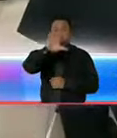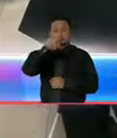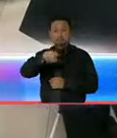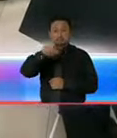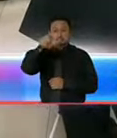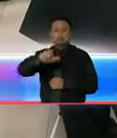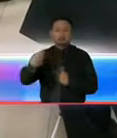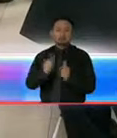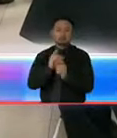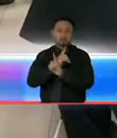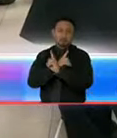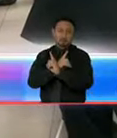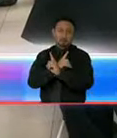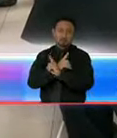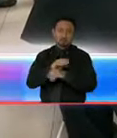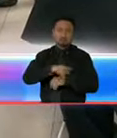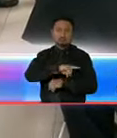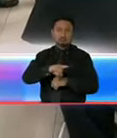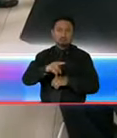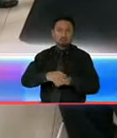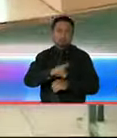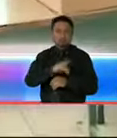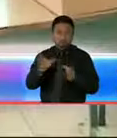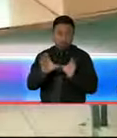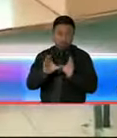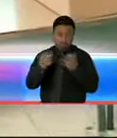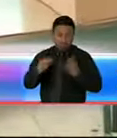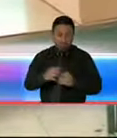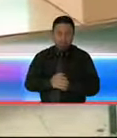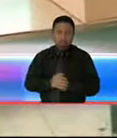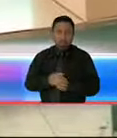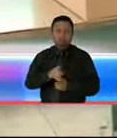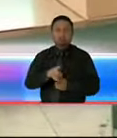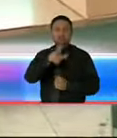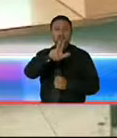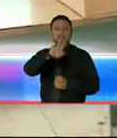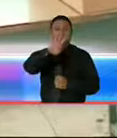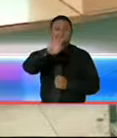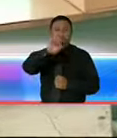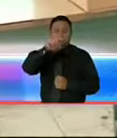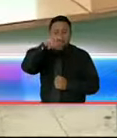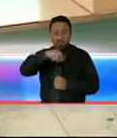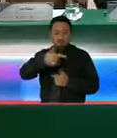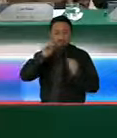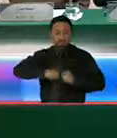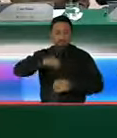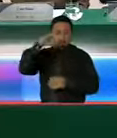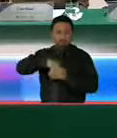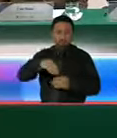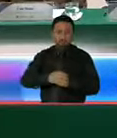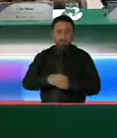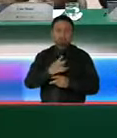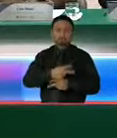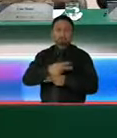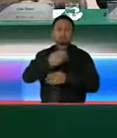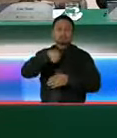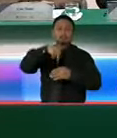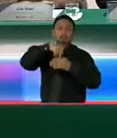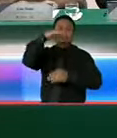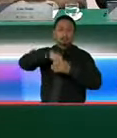personas con discapacidad que tienen la certificación. De este número, 340.000 acceden al voto. Los Consejos Nacional